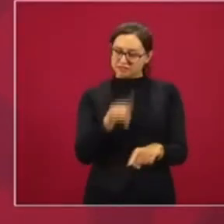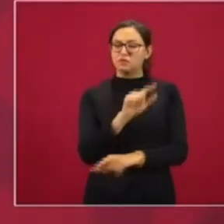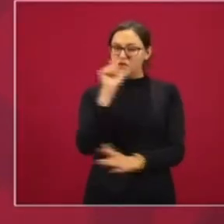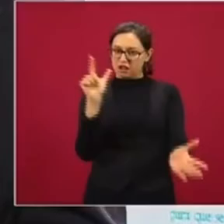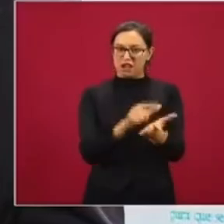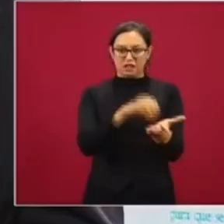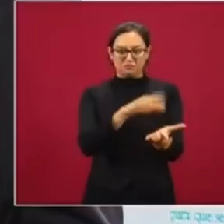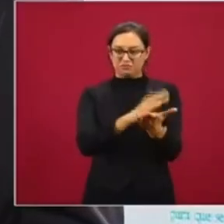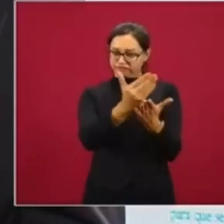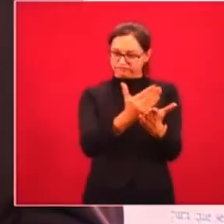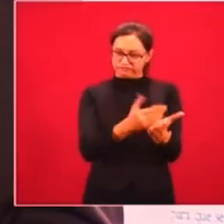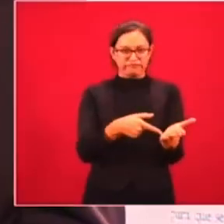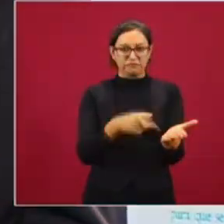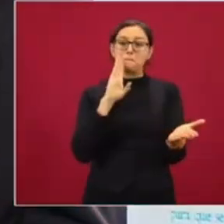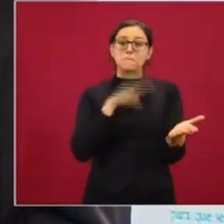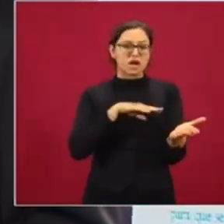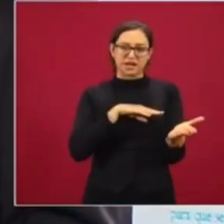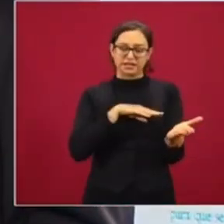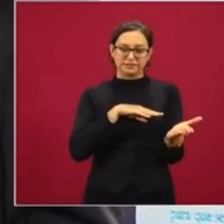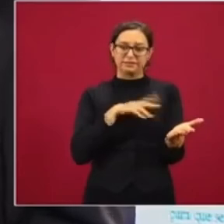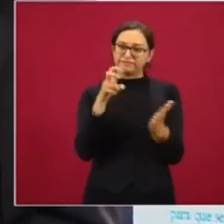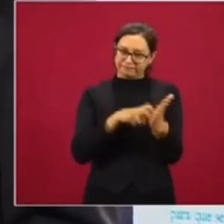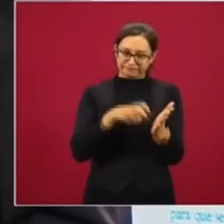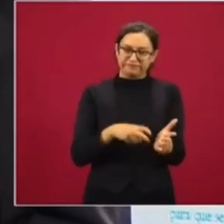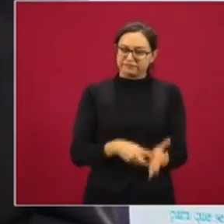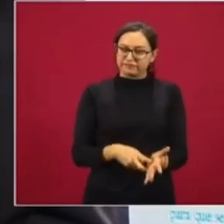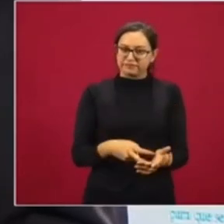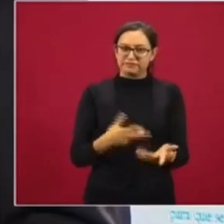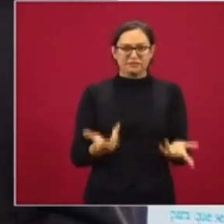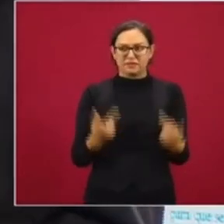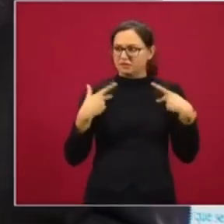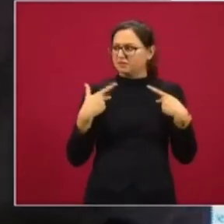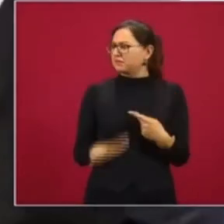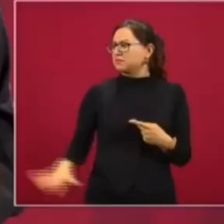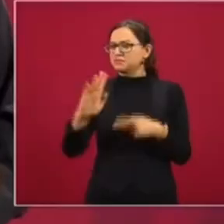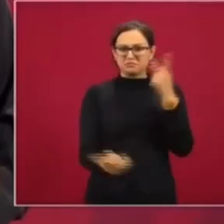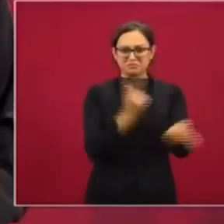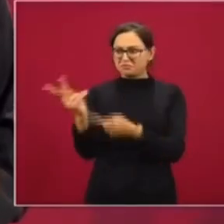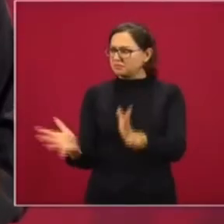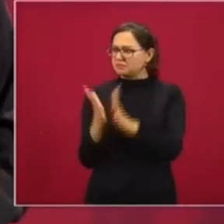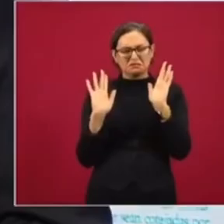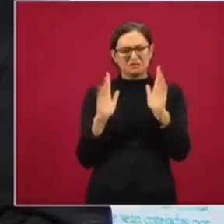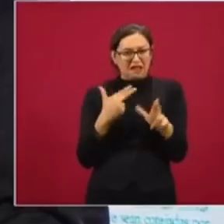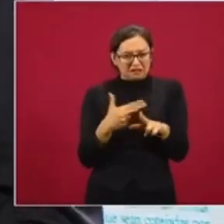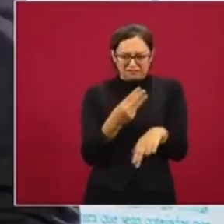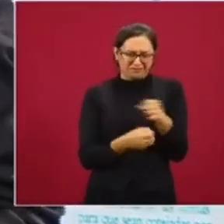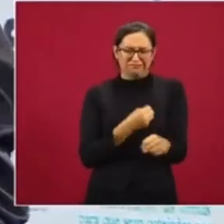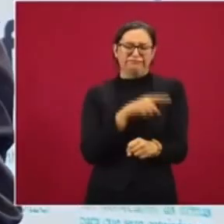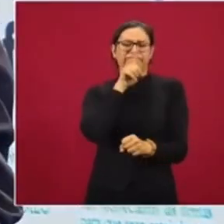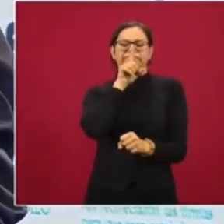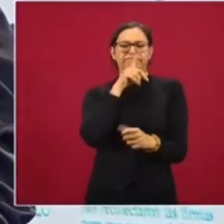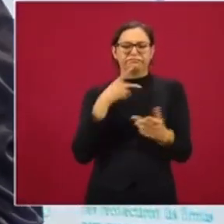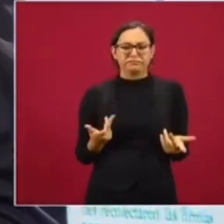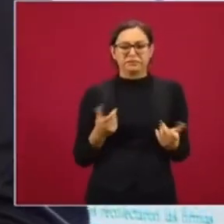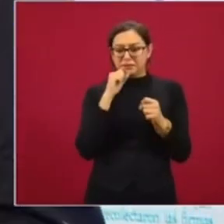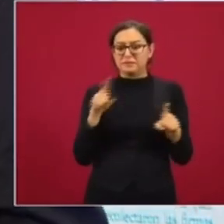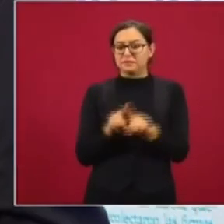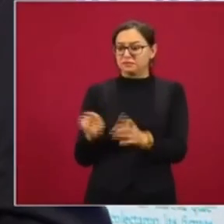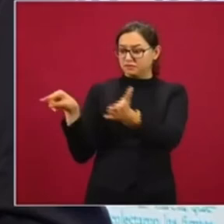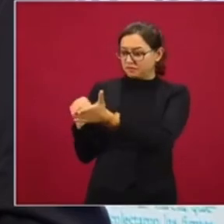que reformarla para que se puedan hacer consultas con frecuencia y también reducir el número de